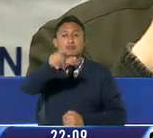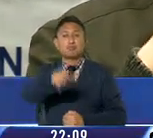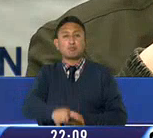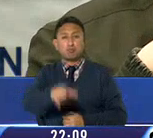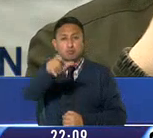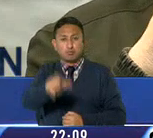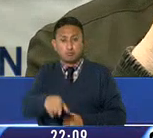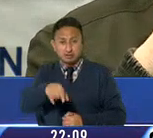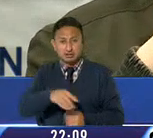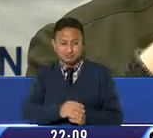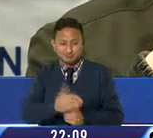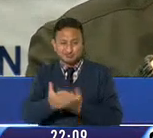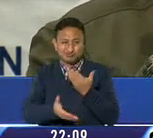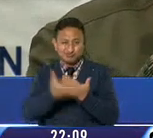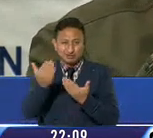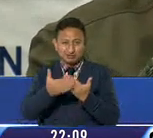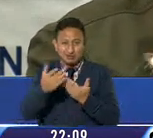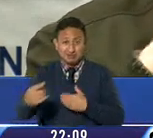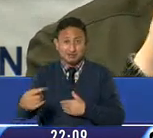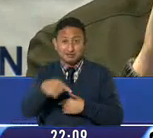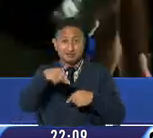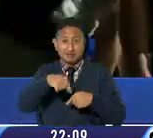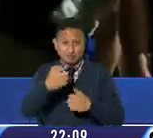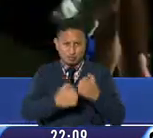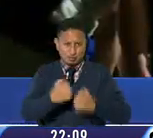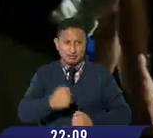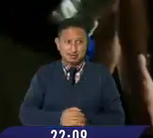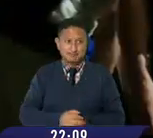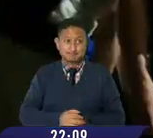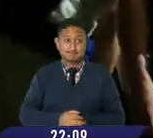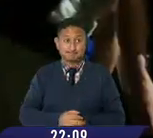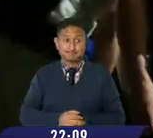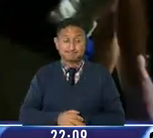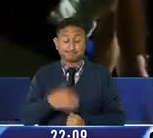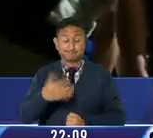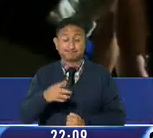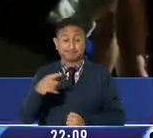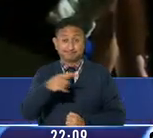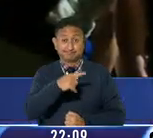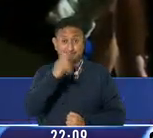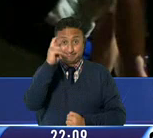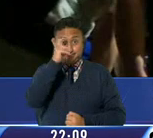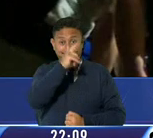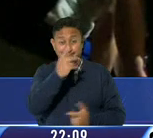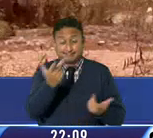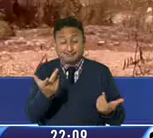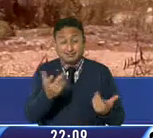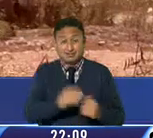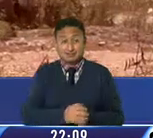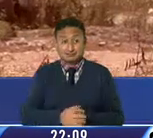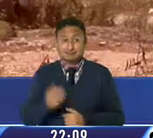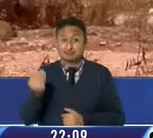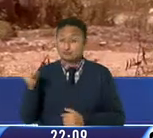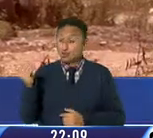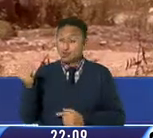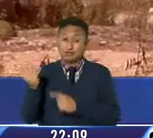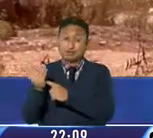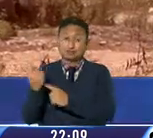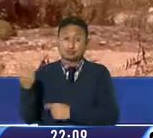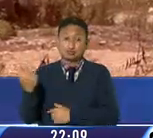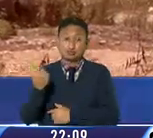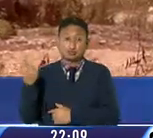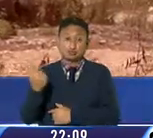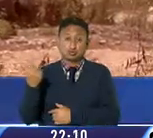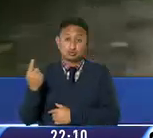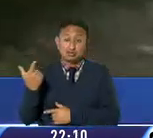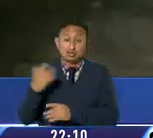presas fáciles de este tipo de fenómenos. Un drama terrenal difícil de asimilar. Aparentemente una adolescente en total indefensión era obligada